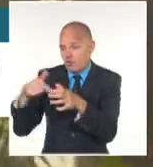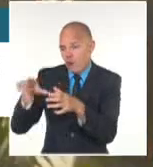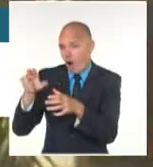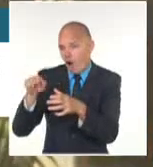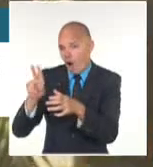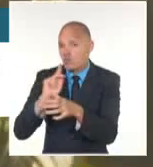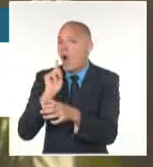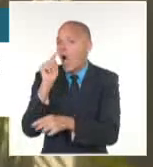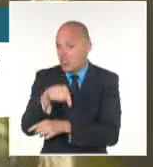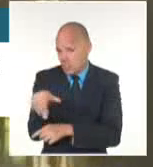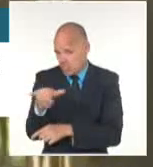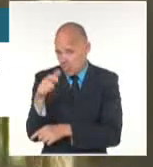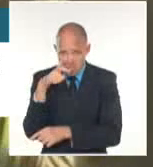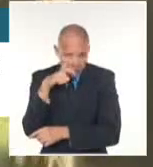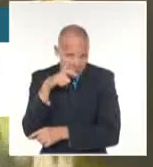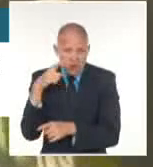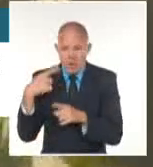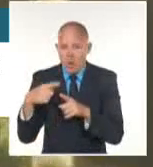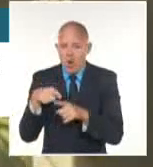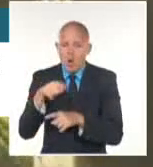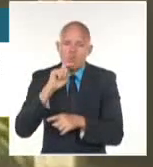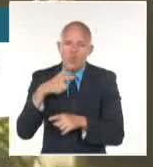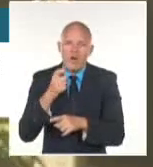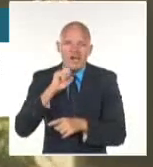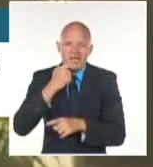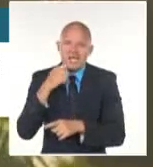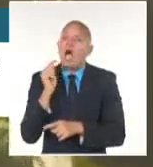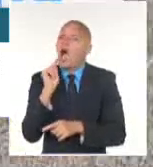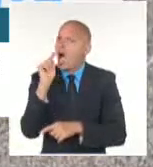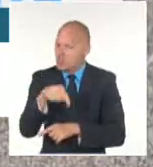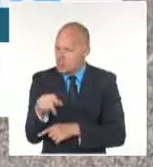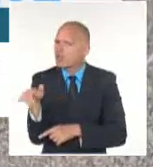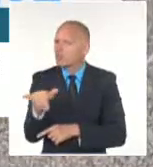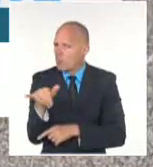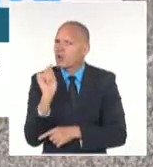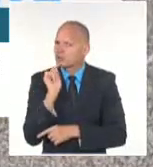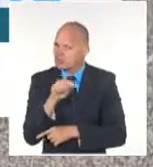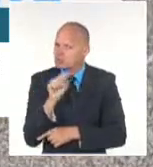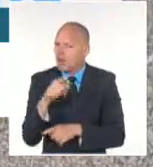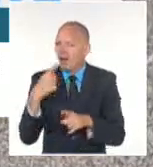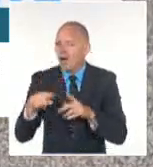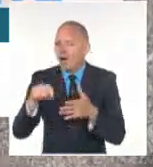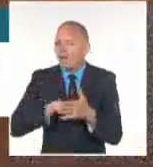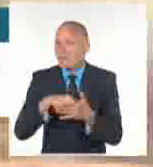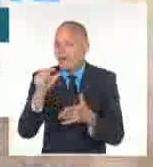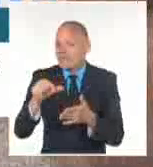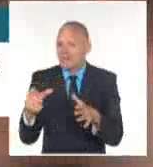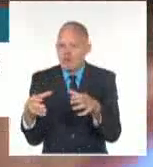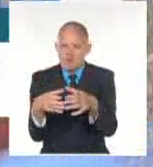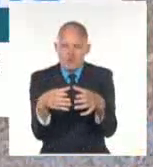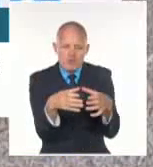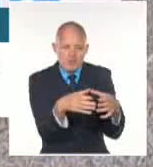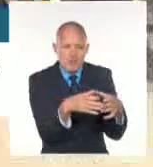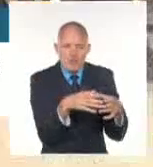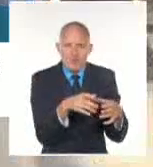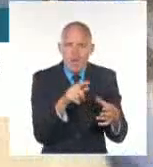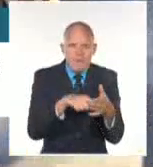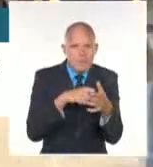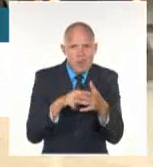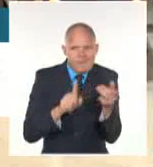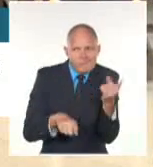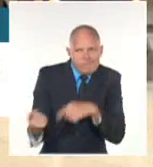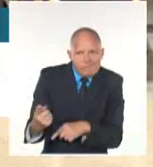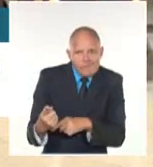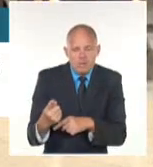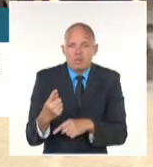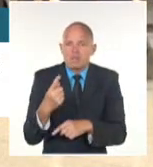acompañarán el proceso integrantes del Centro Carter de Estados Unidos. También se refirió a los planes violentos de grupos de la extrema derecha. Recientemente,